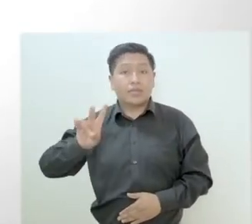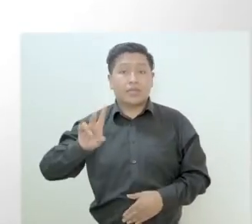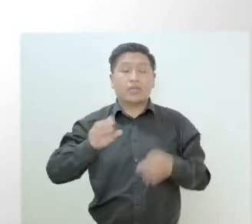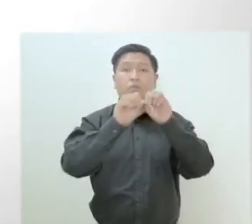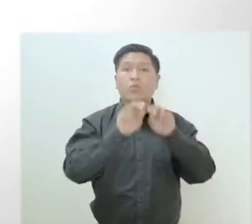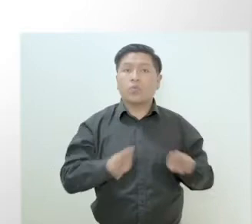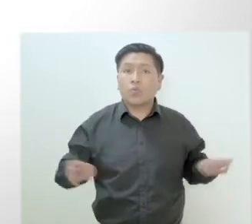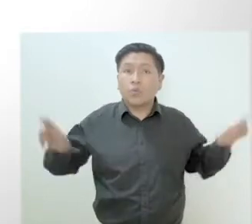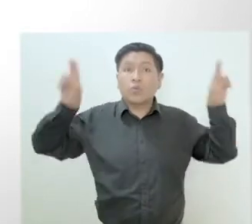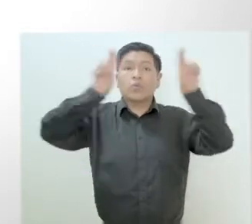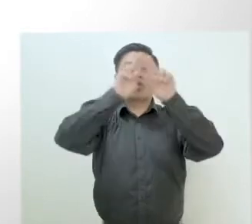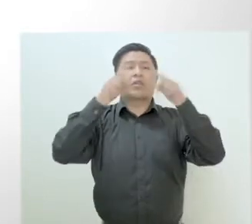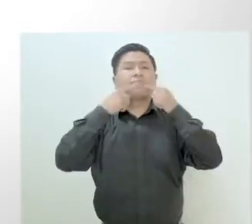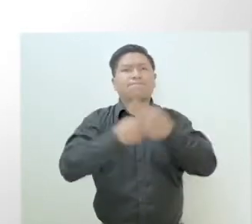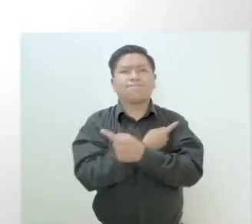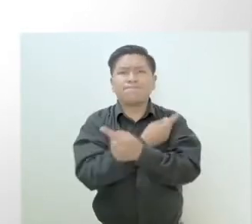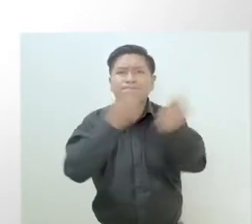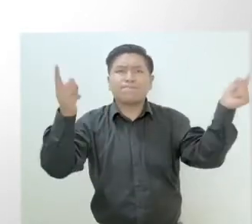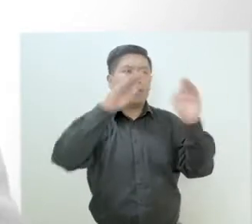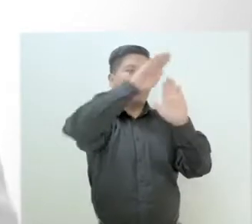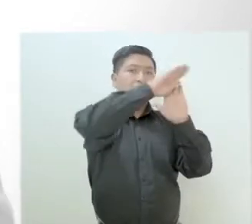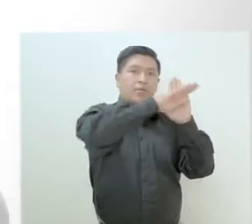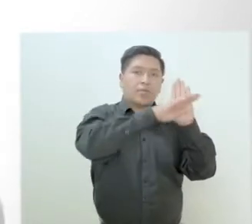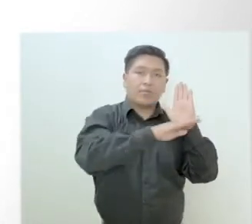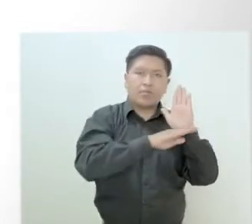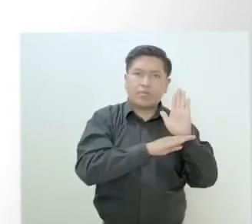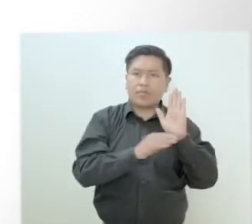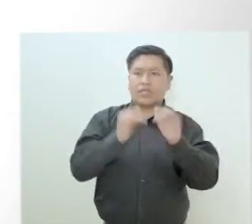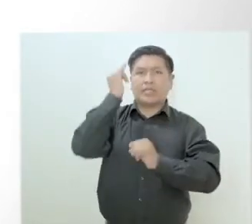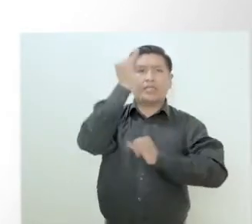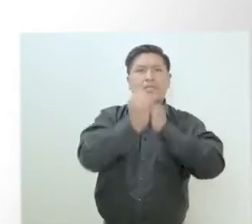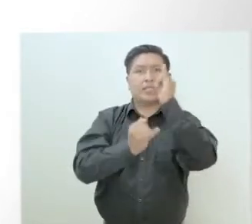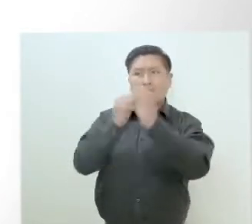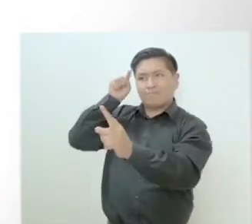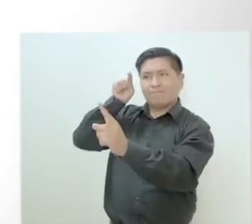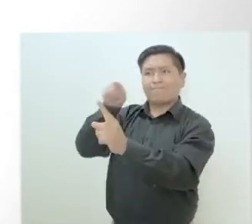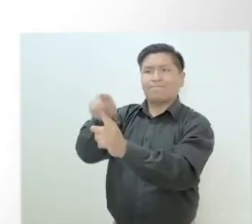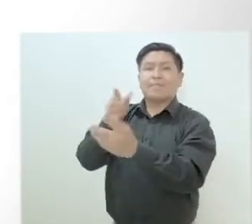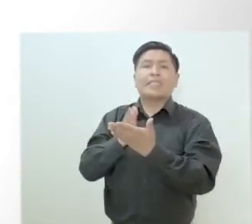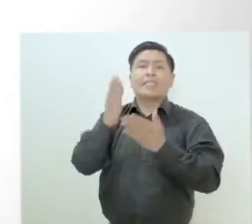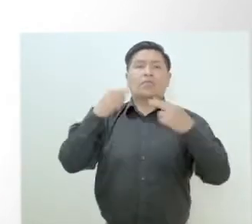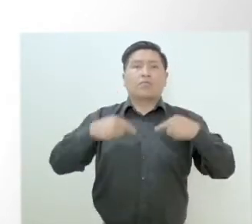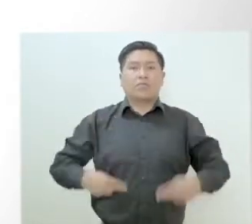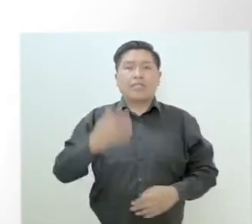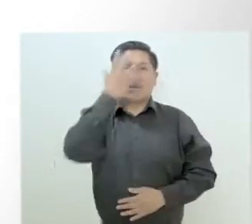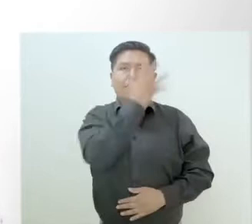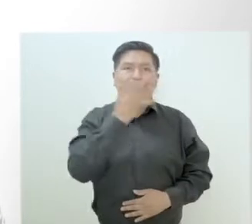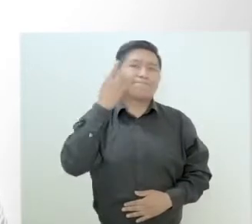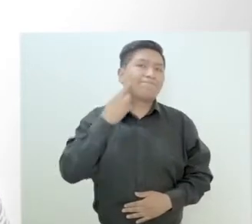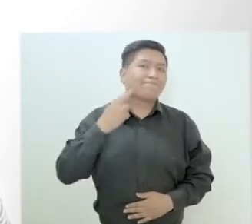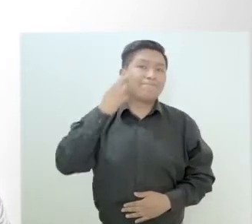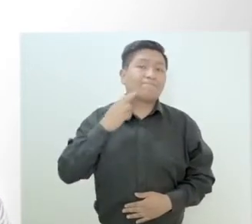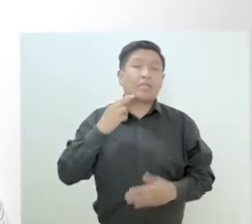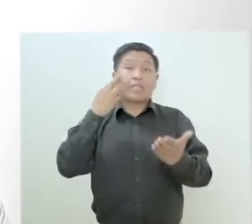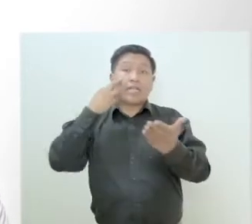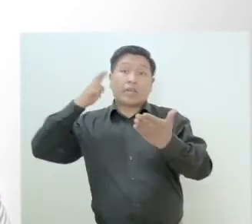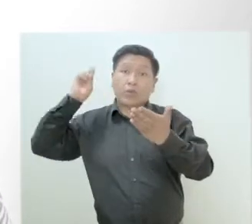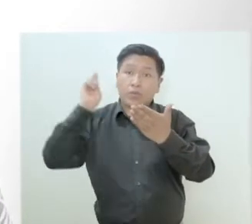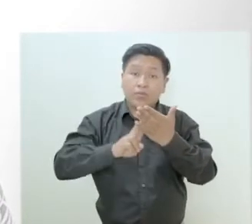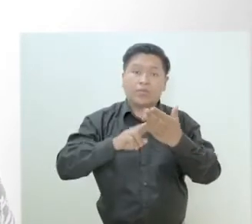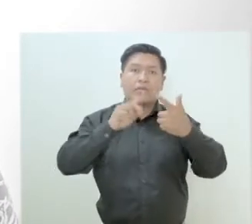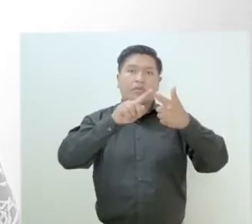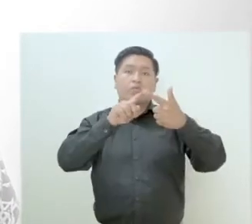68/237. Las Naciones Unidas declaran el Decenio Internacional para los Afrodescendientes.